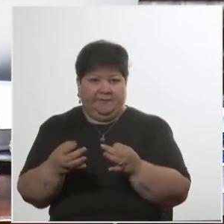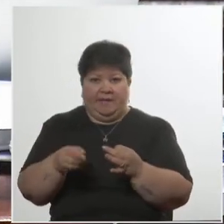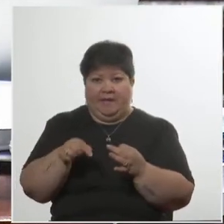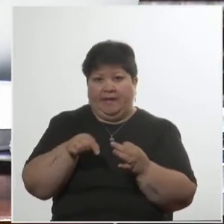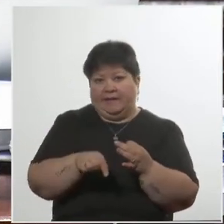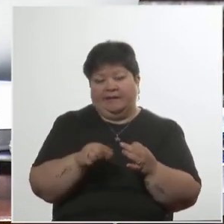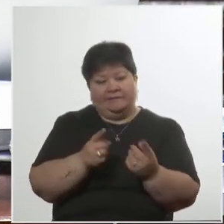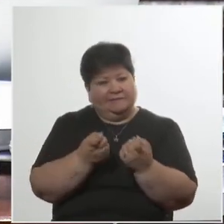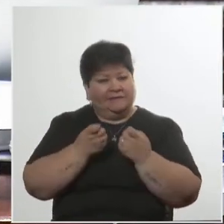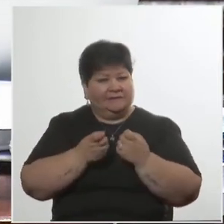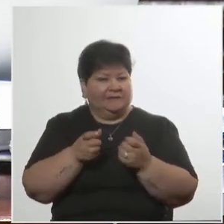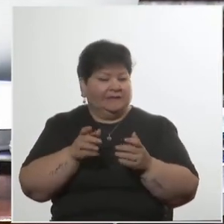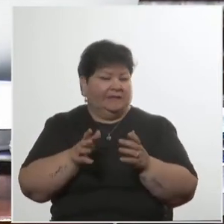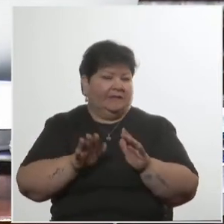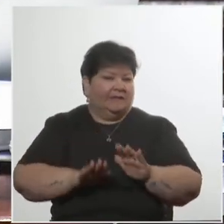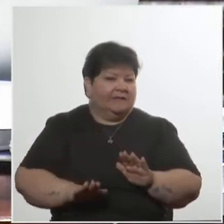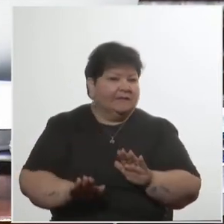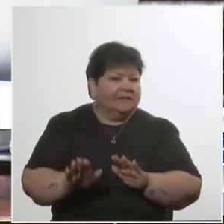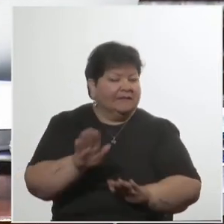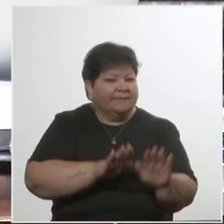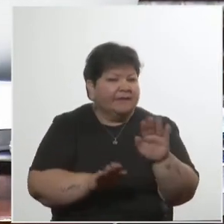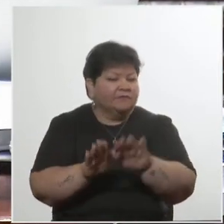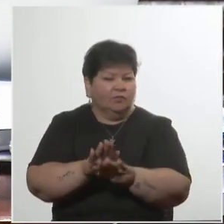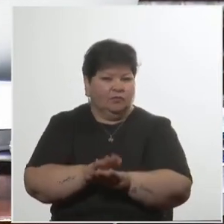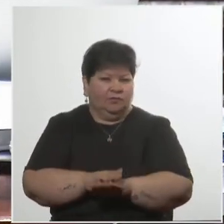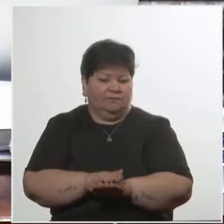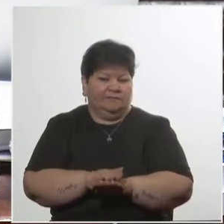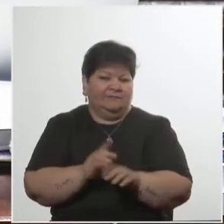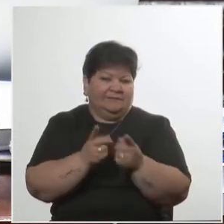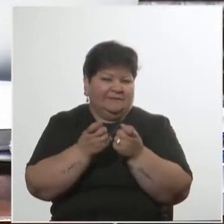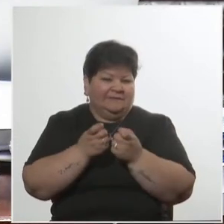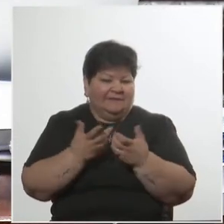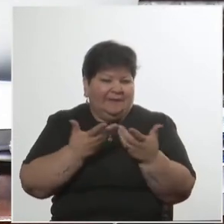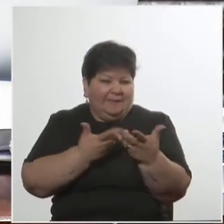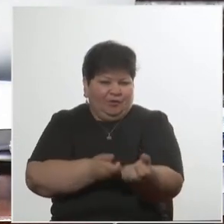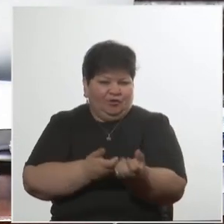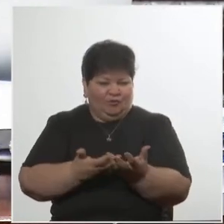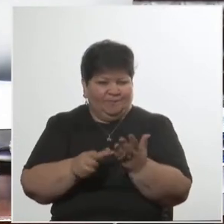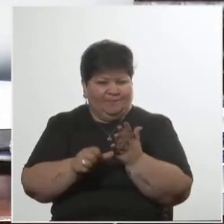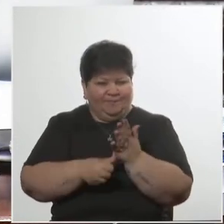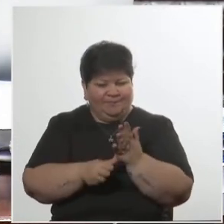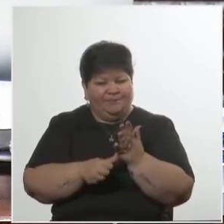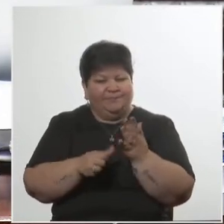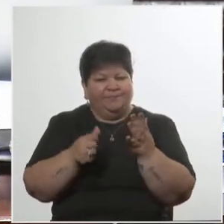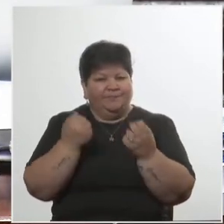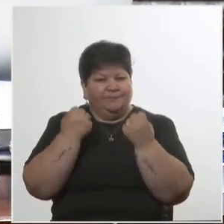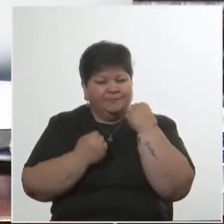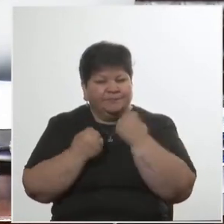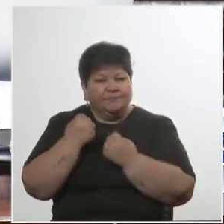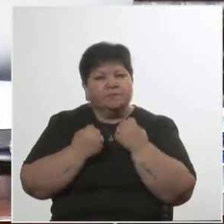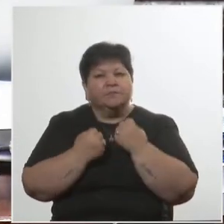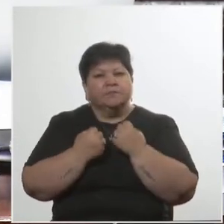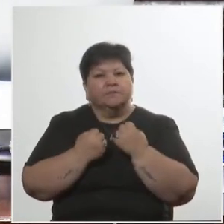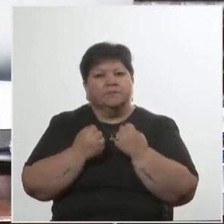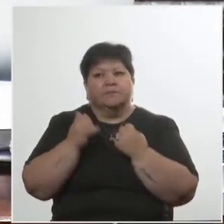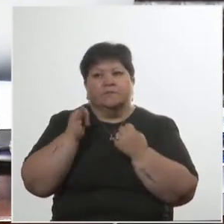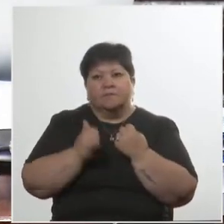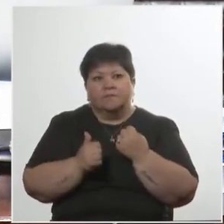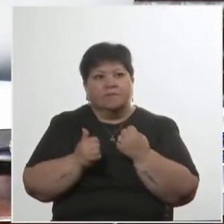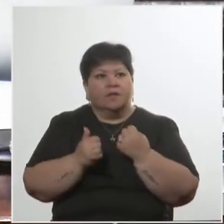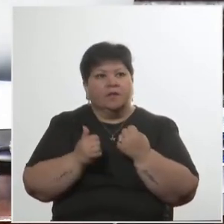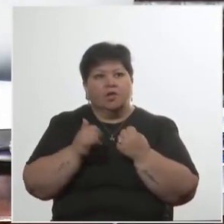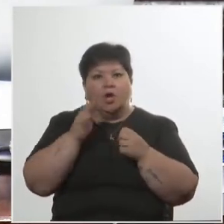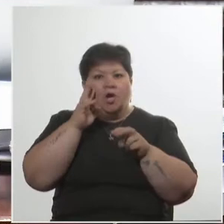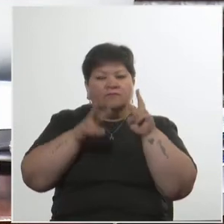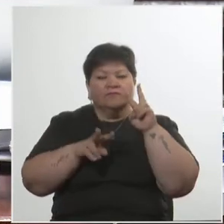bien hay que reparar Entonces el proyecto prevé reparar el daño padecido por víctimas inocentes sin mirar a quién